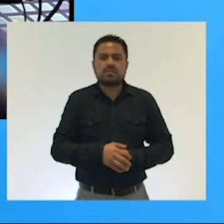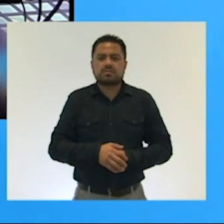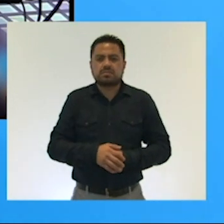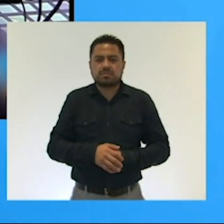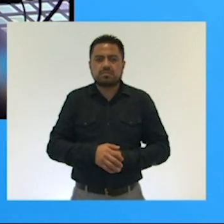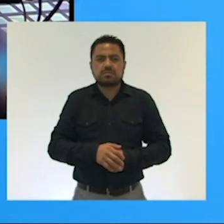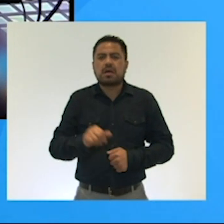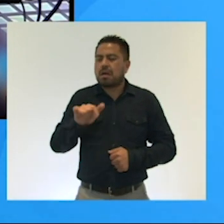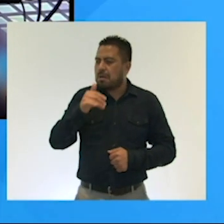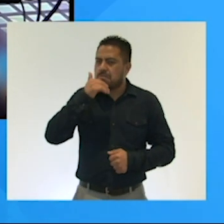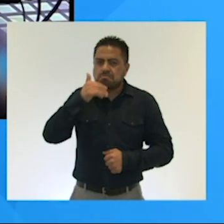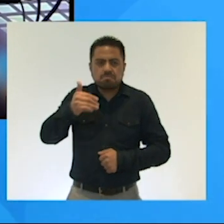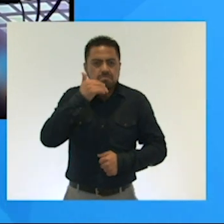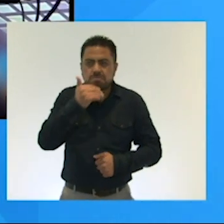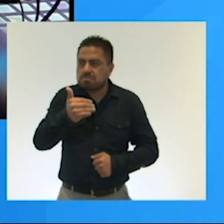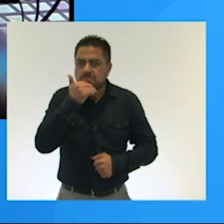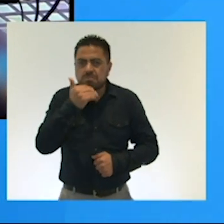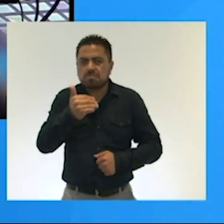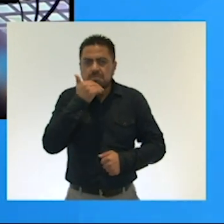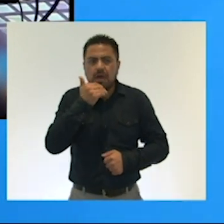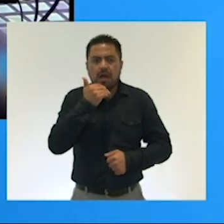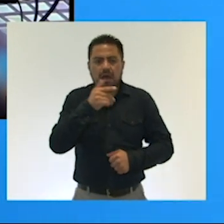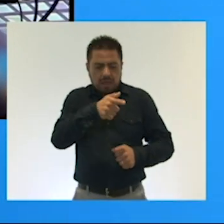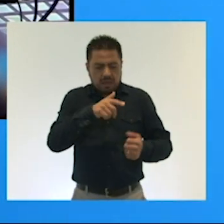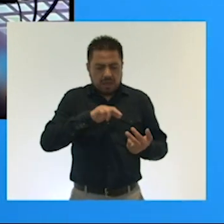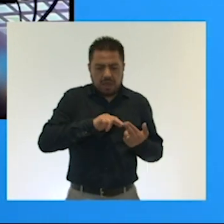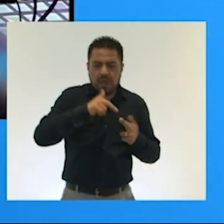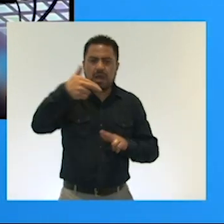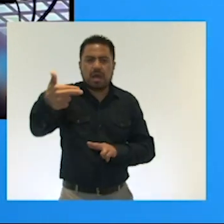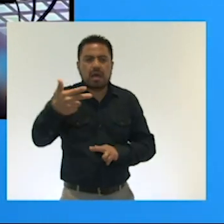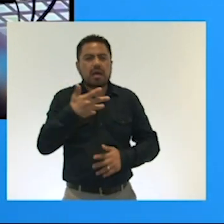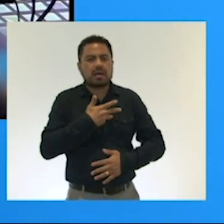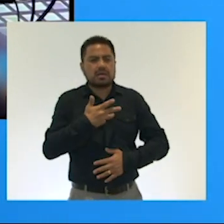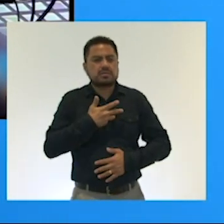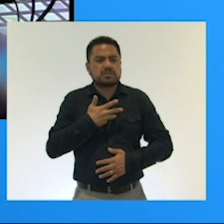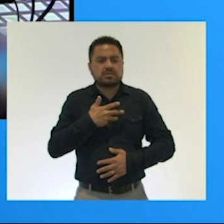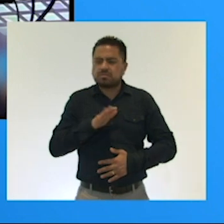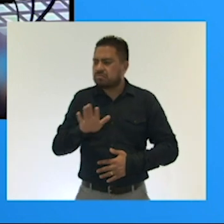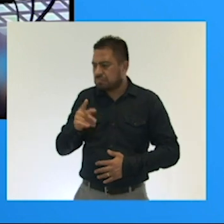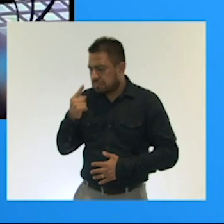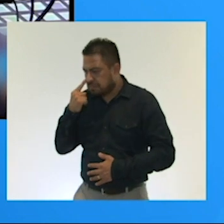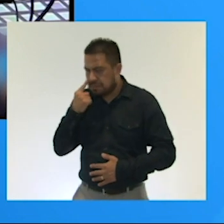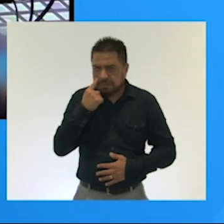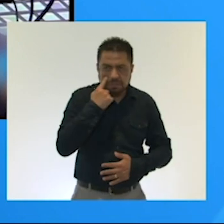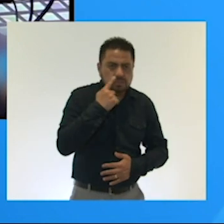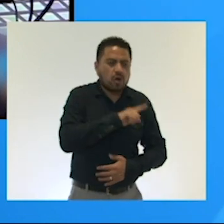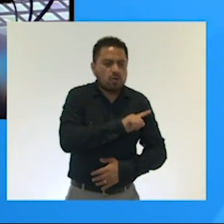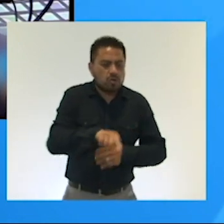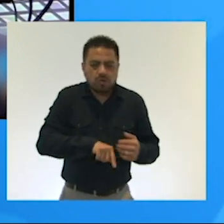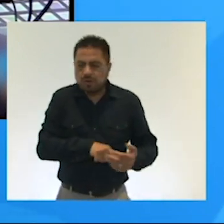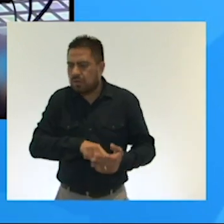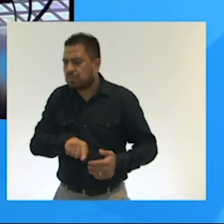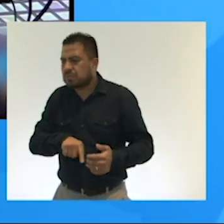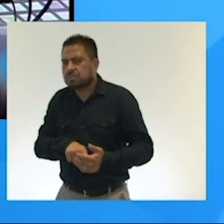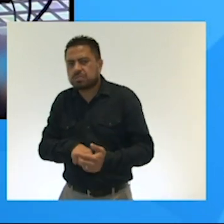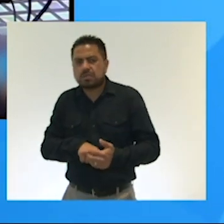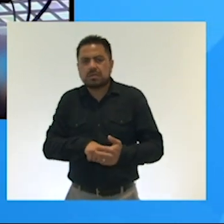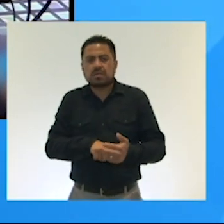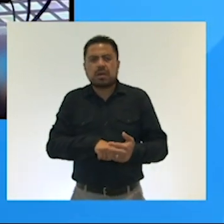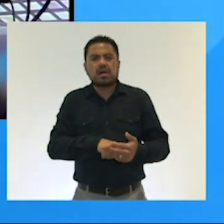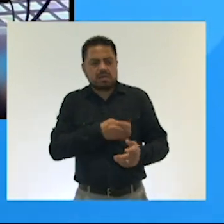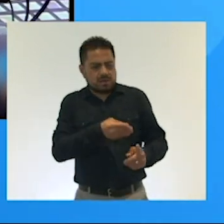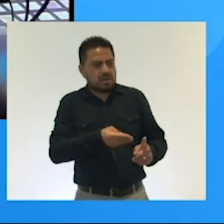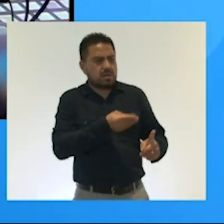Focos, allá están muy bien, en su lugar. ¡Ay, aquí está el cable! Muy bien, vamos a ver. De este lado. Vamos a dejarlo